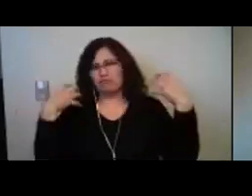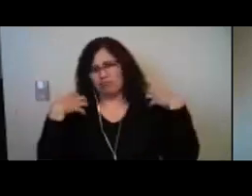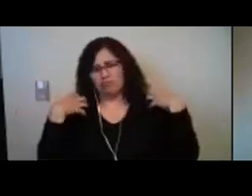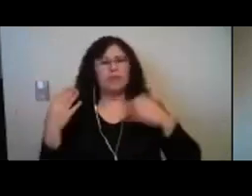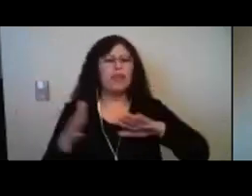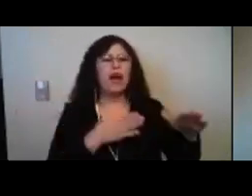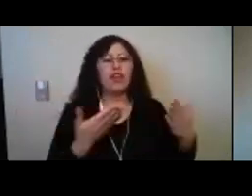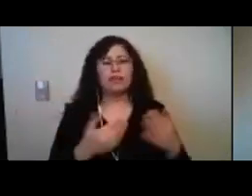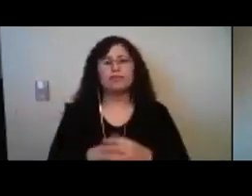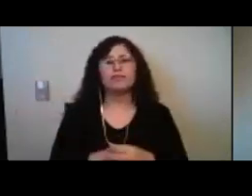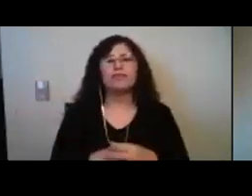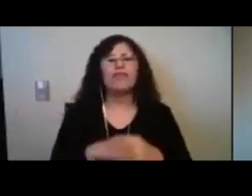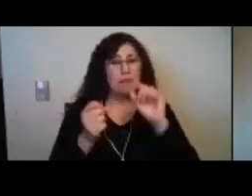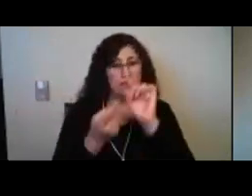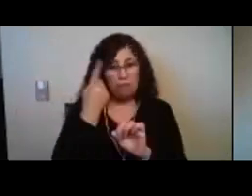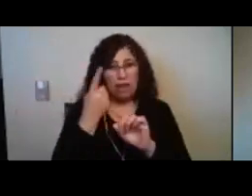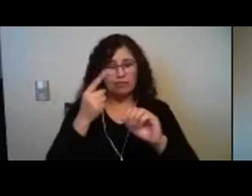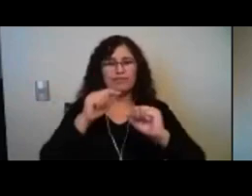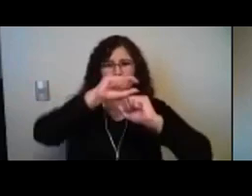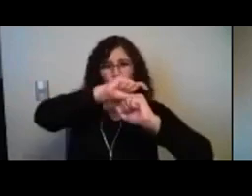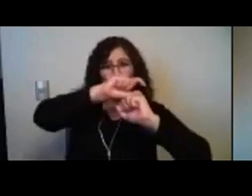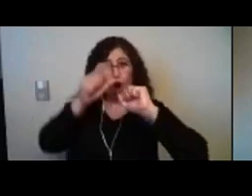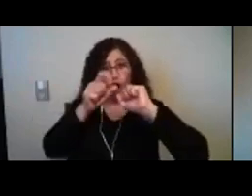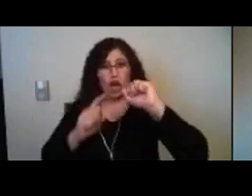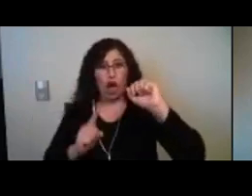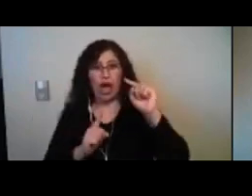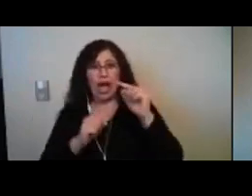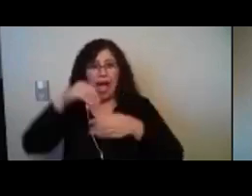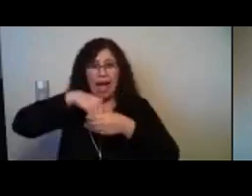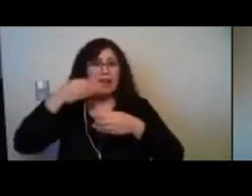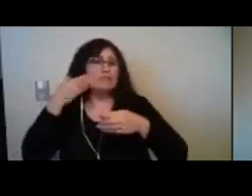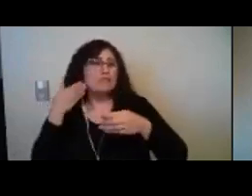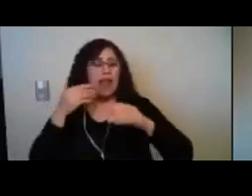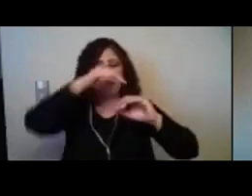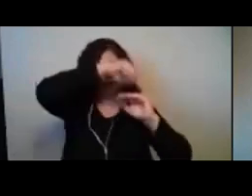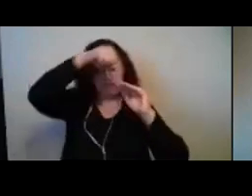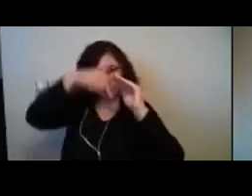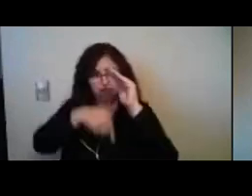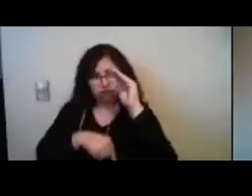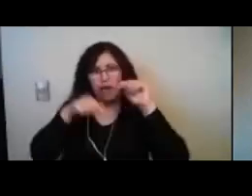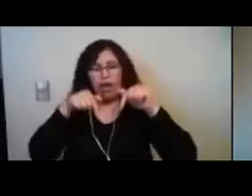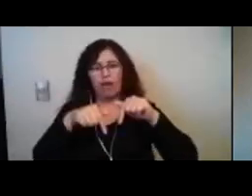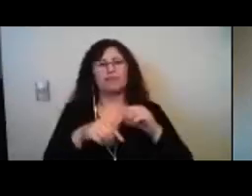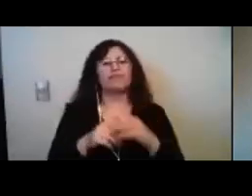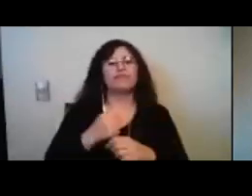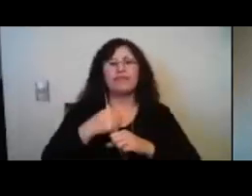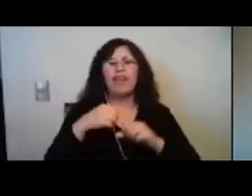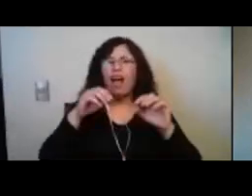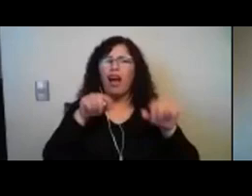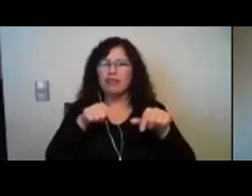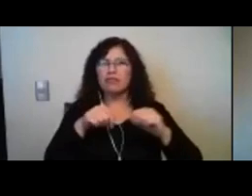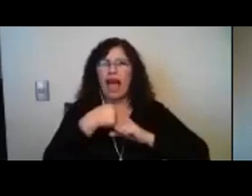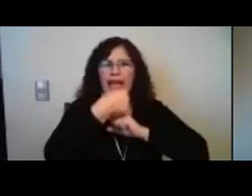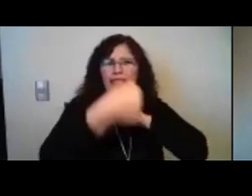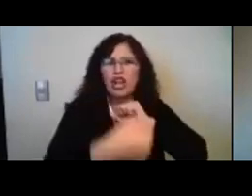medida por el tracto córtico-espinal, ¿cierto? El córtico-espinal que después se divide en anterior y lateral. El anterior va a regular el tono, o sea,